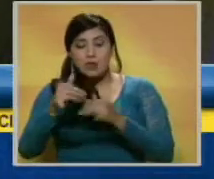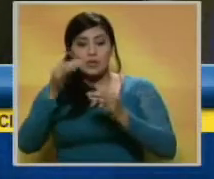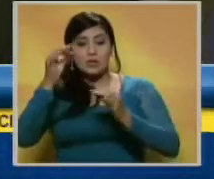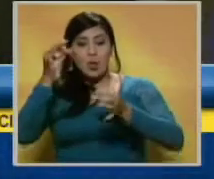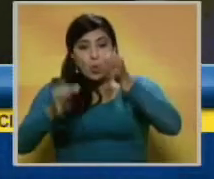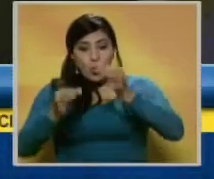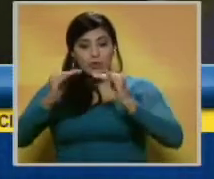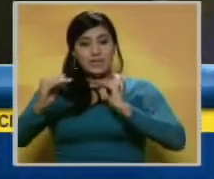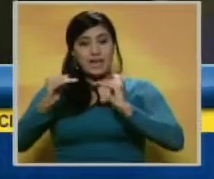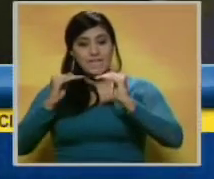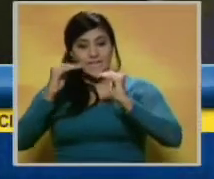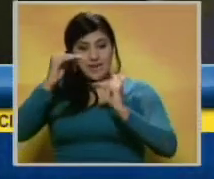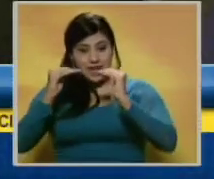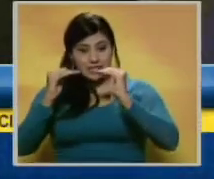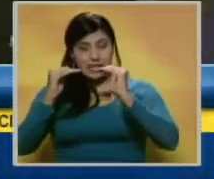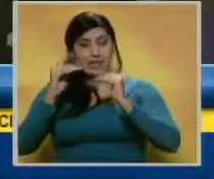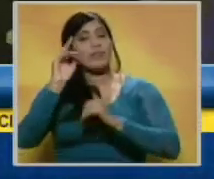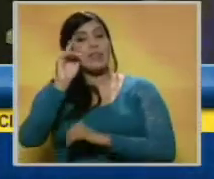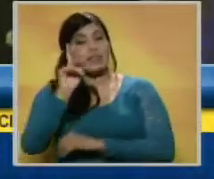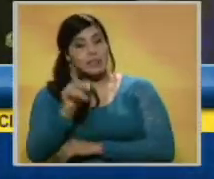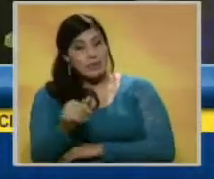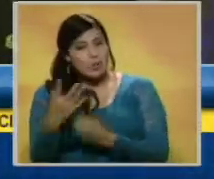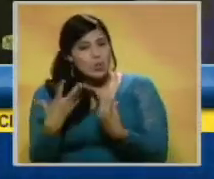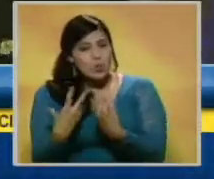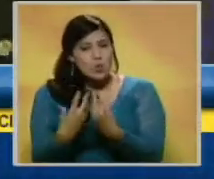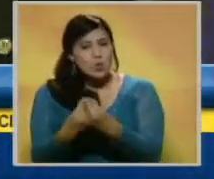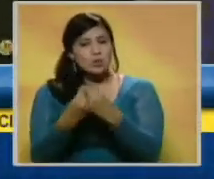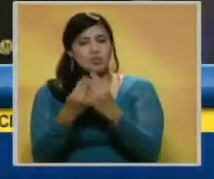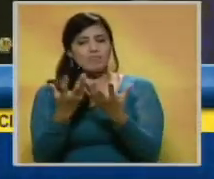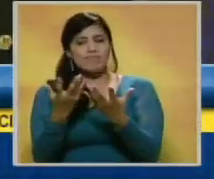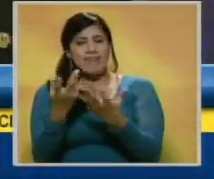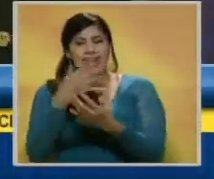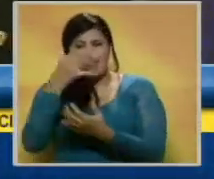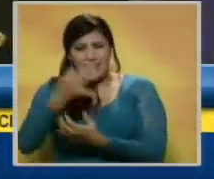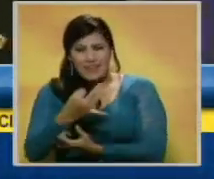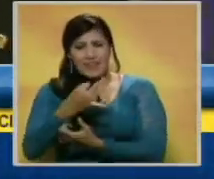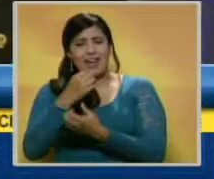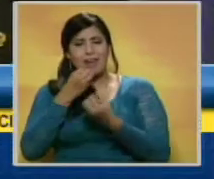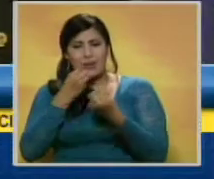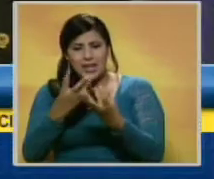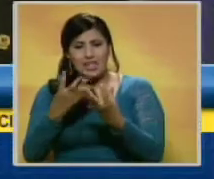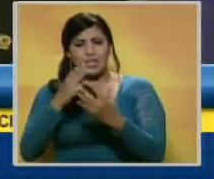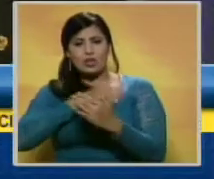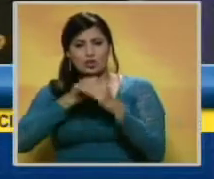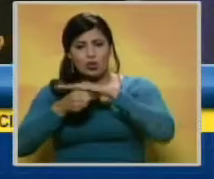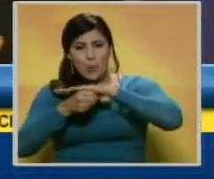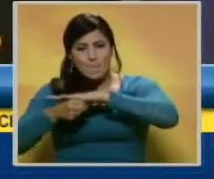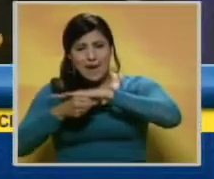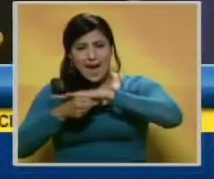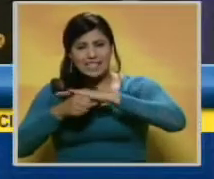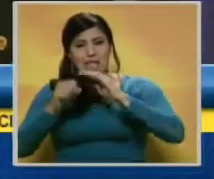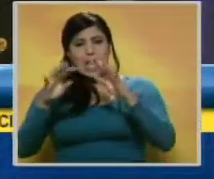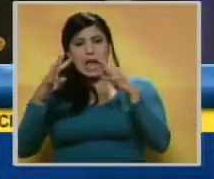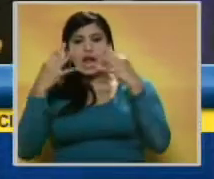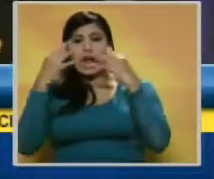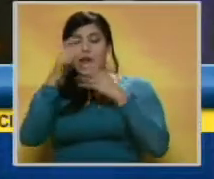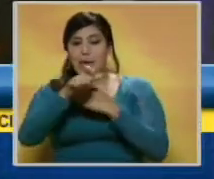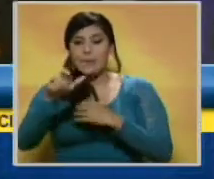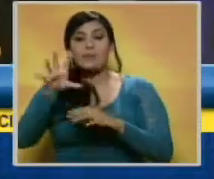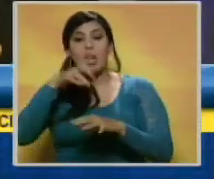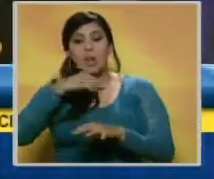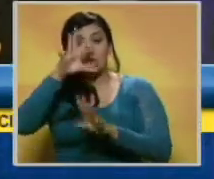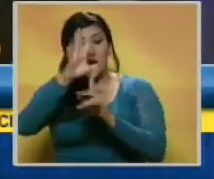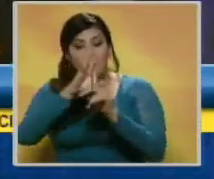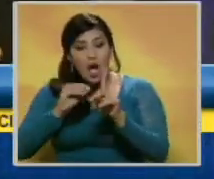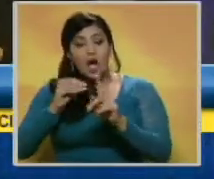justa y balanceada, con la credibilidad que es la base que nos da nuestra alta audiencia, estoy seguro que